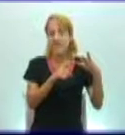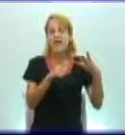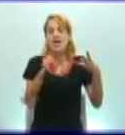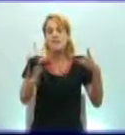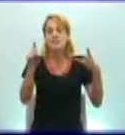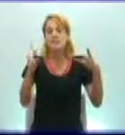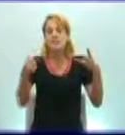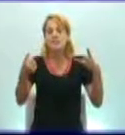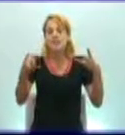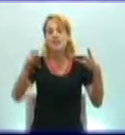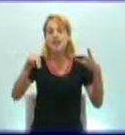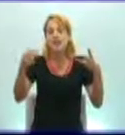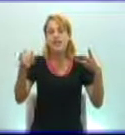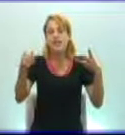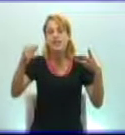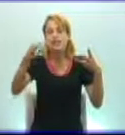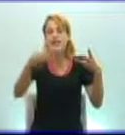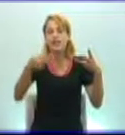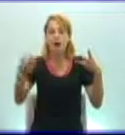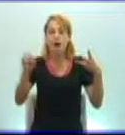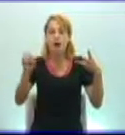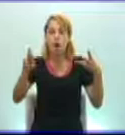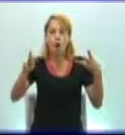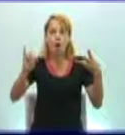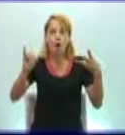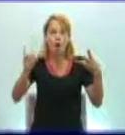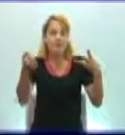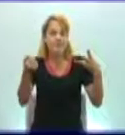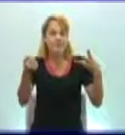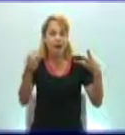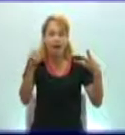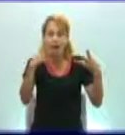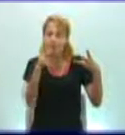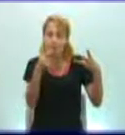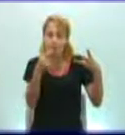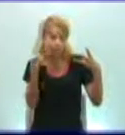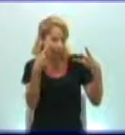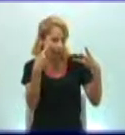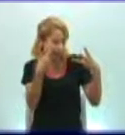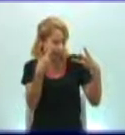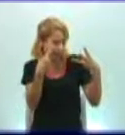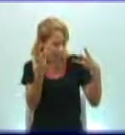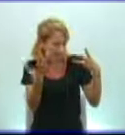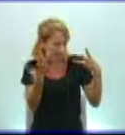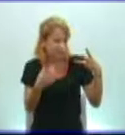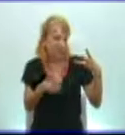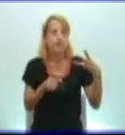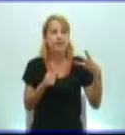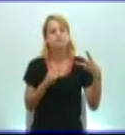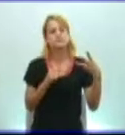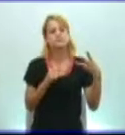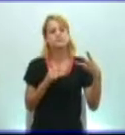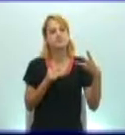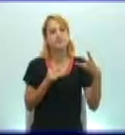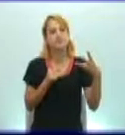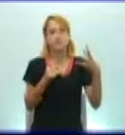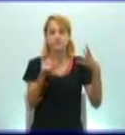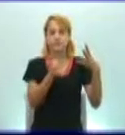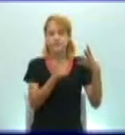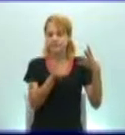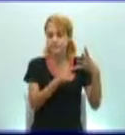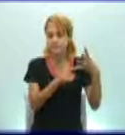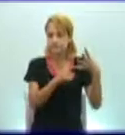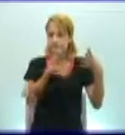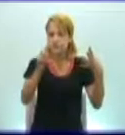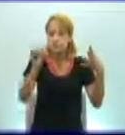mucha vitamina A y que es muy buena para la vista y exquisita en ensaladas, jugos y dulces. La